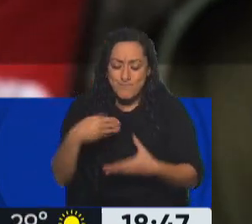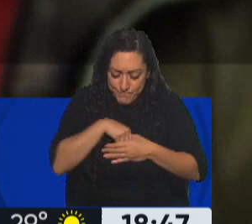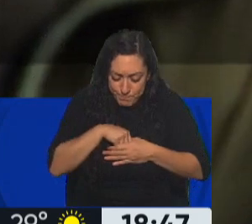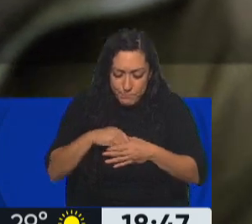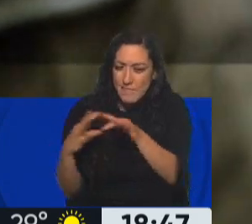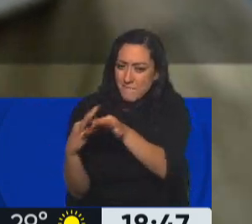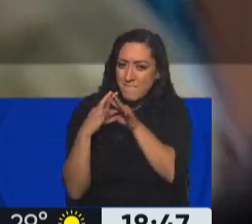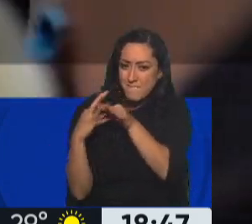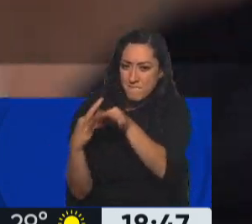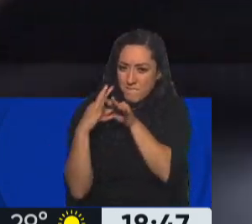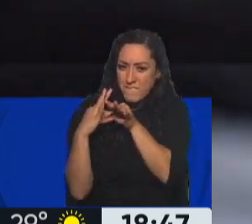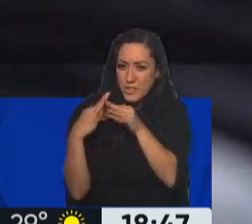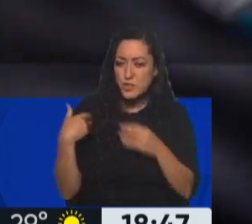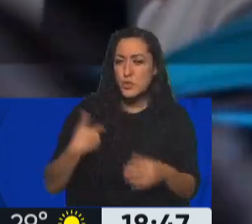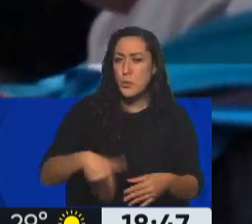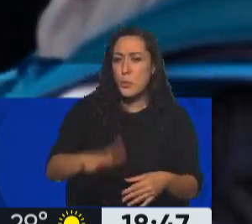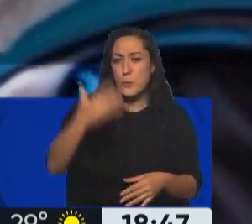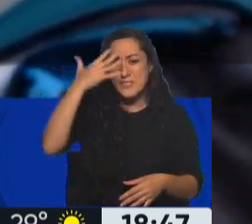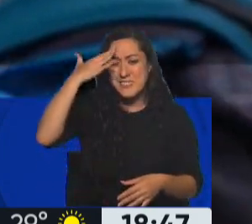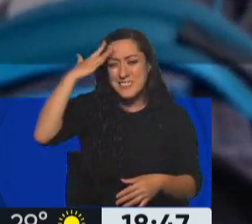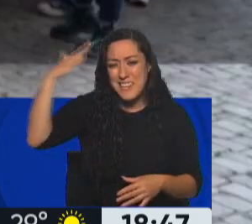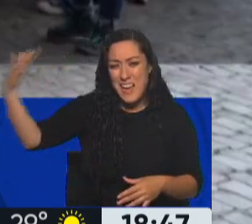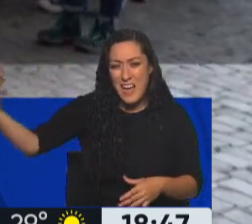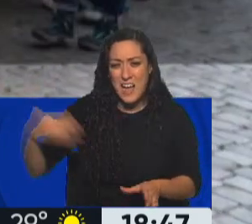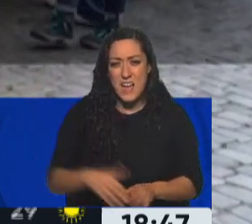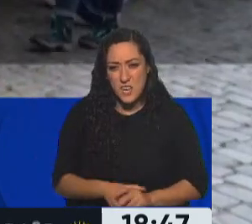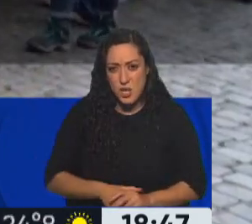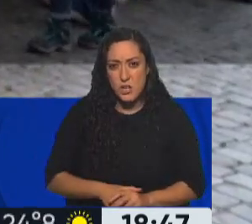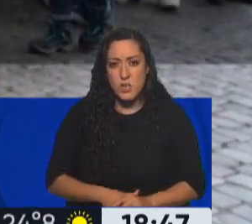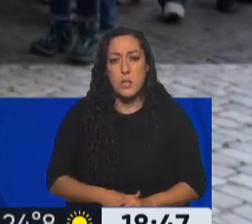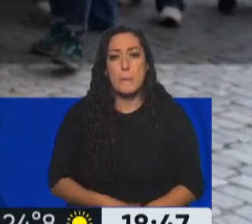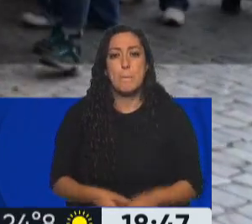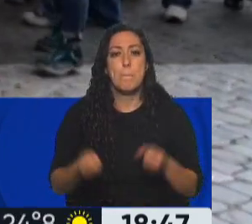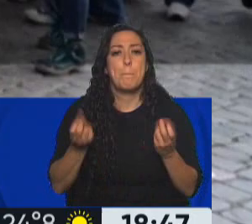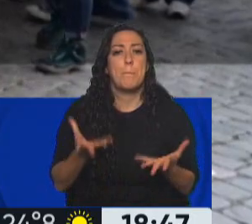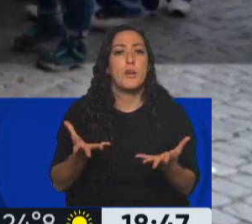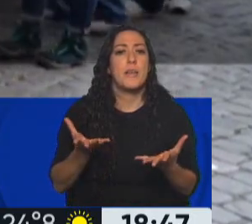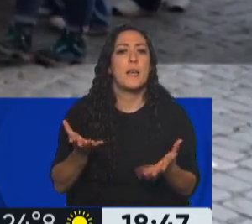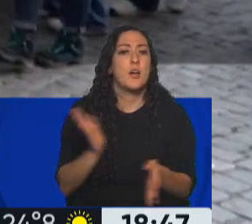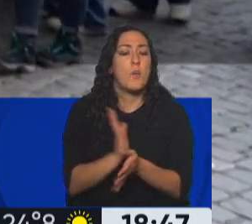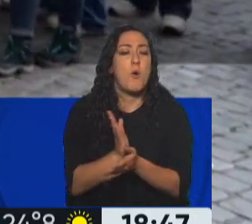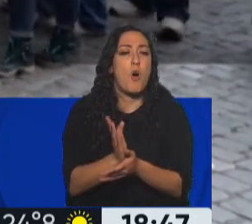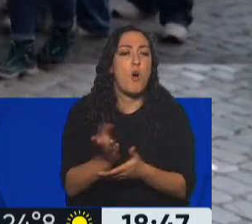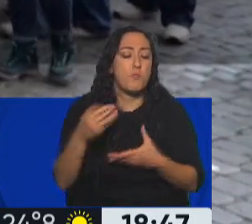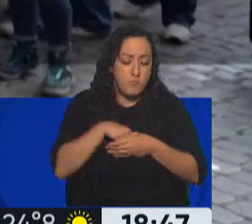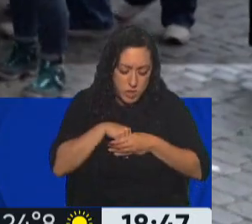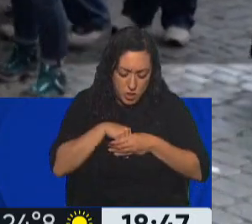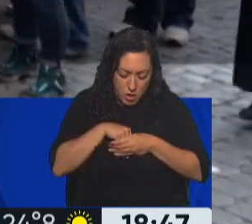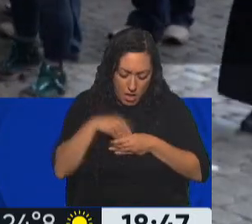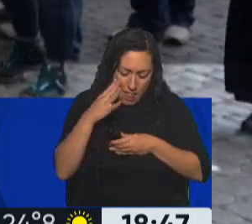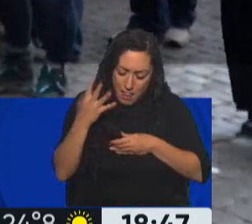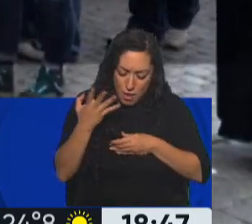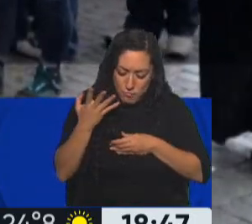me, e mi mancherà tanto perché è come se mi si è tolto un pezzo di